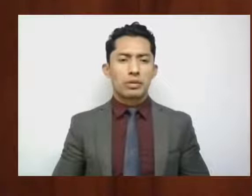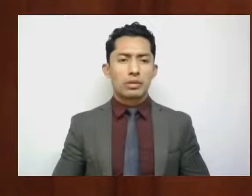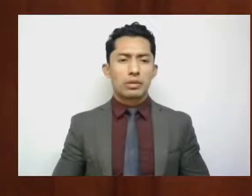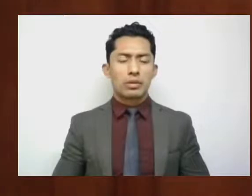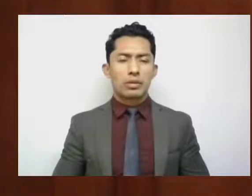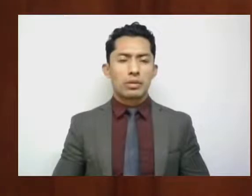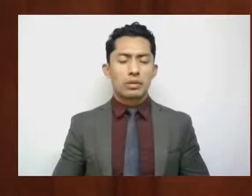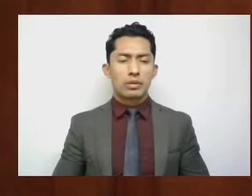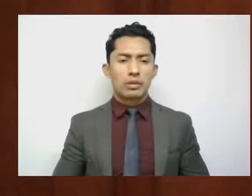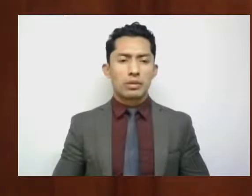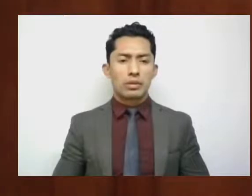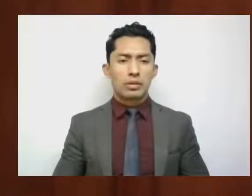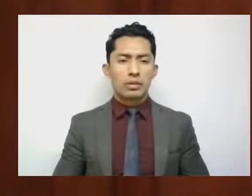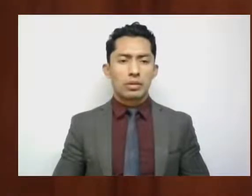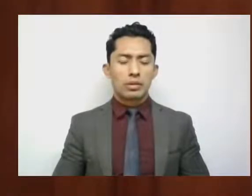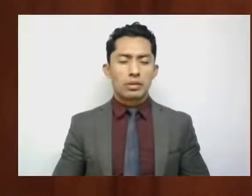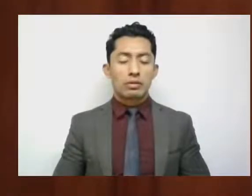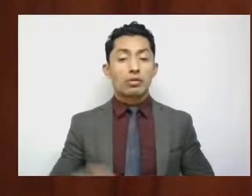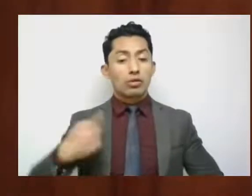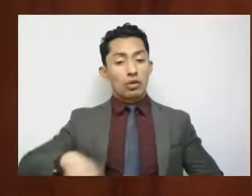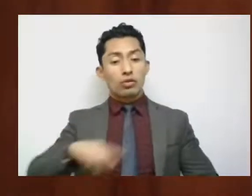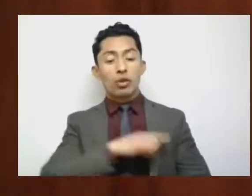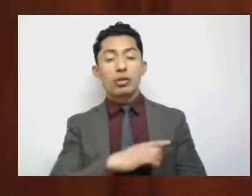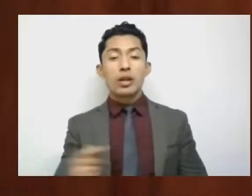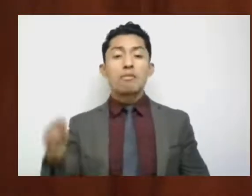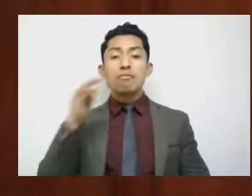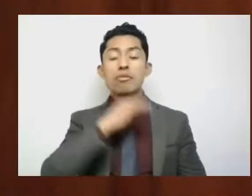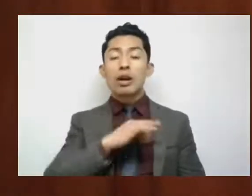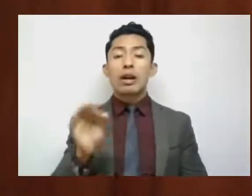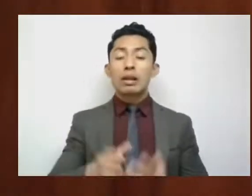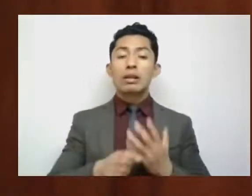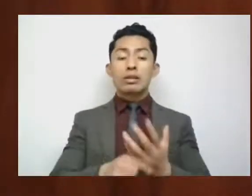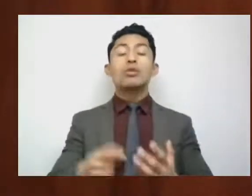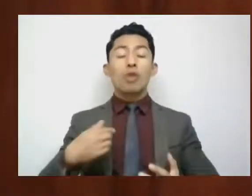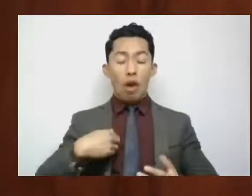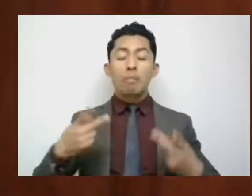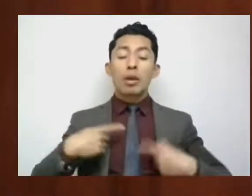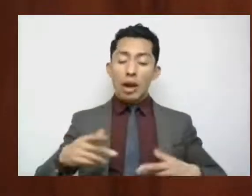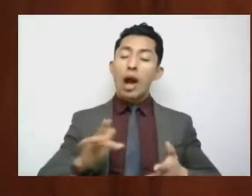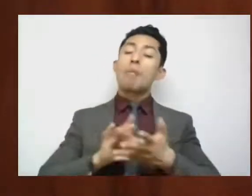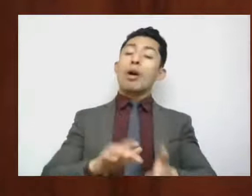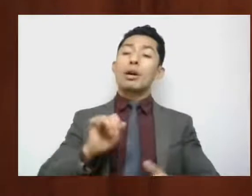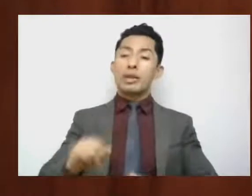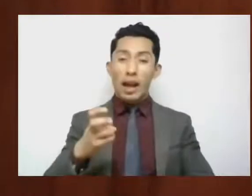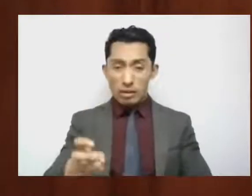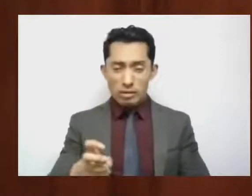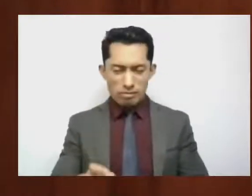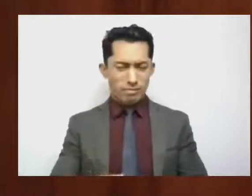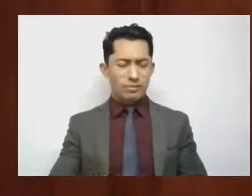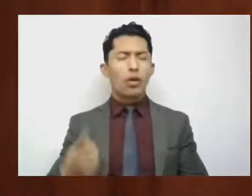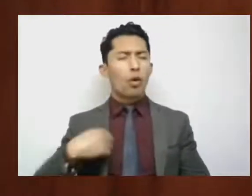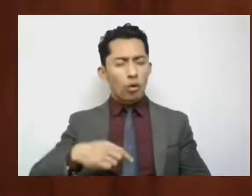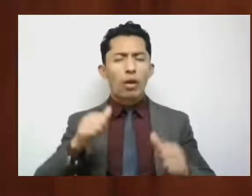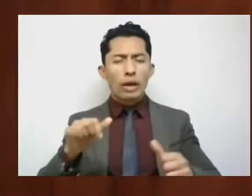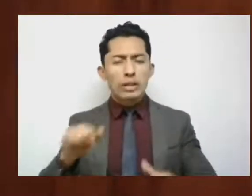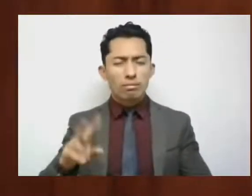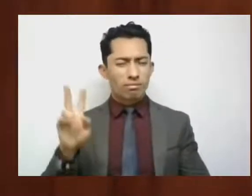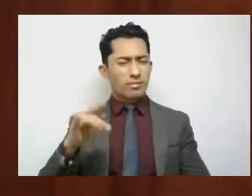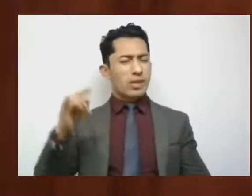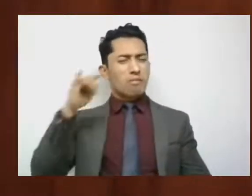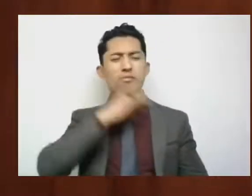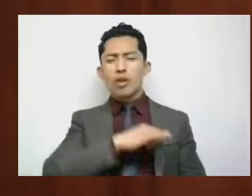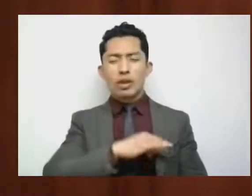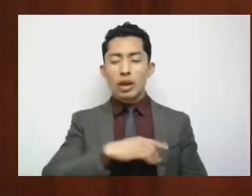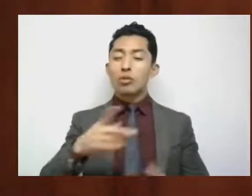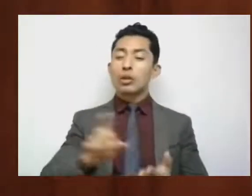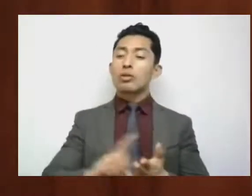No seamos hipócritas al decir que estamos con la sociedad, que estamos para escuchar a la gente y respetar sus